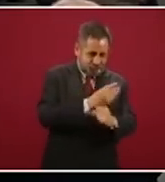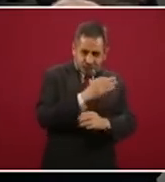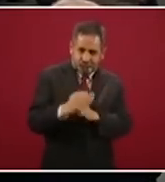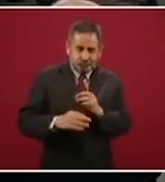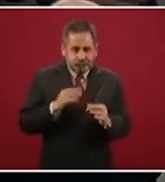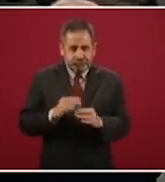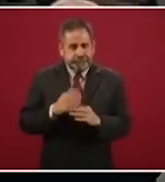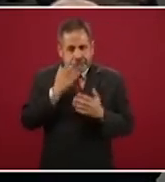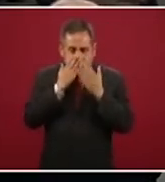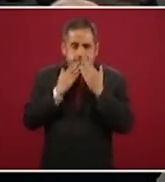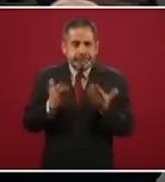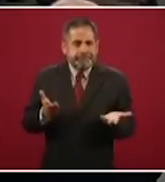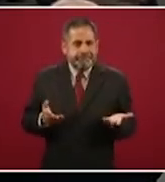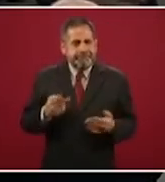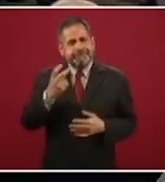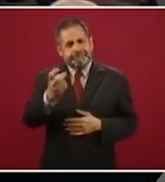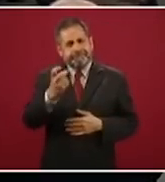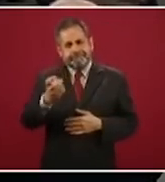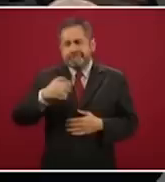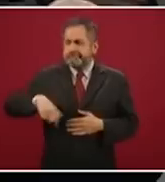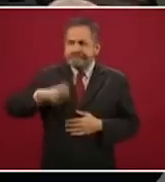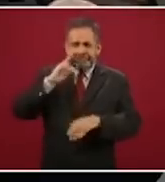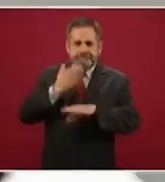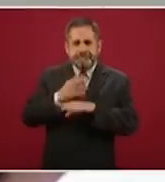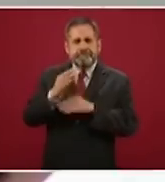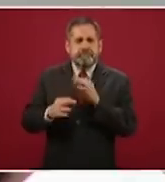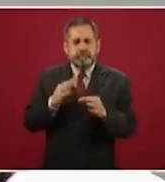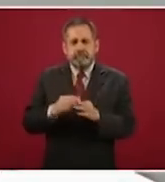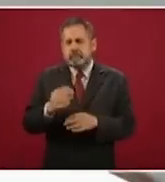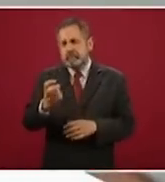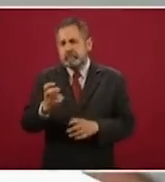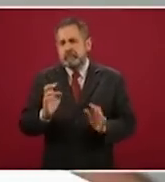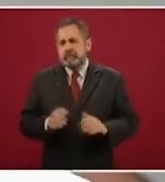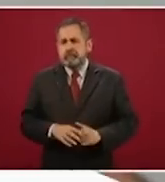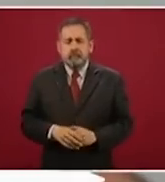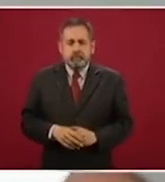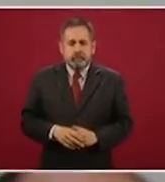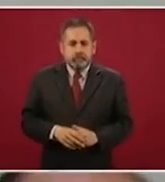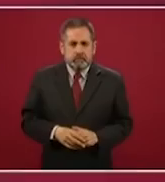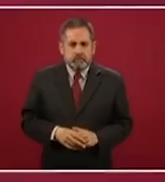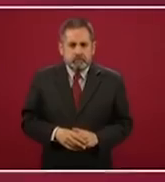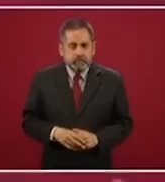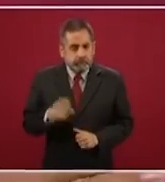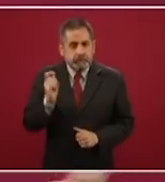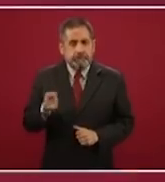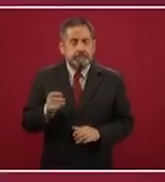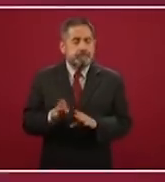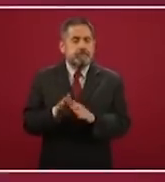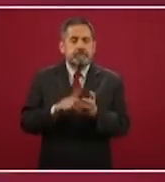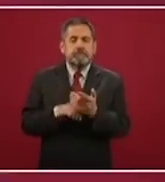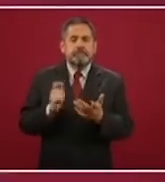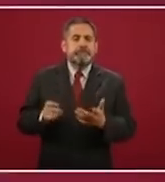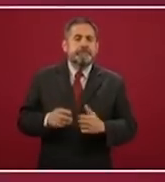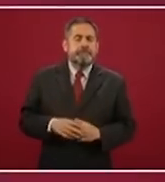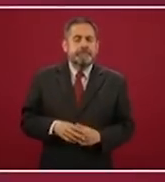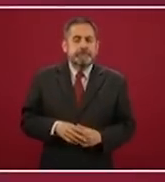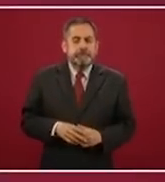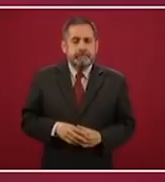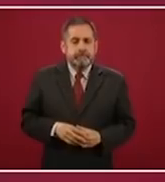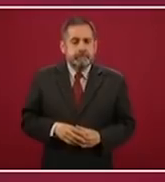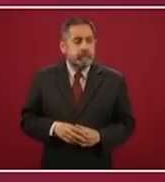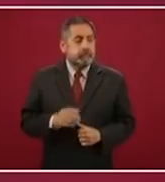y todos hacer lo que nos corresponde. Entonces, sí, que llega